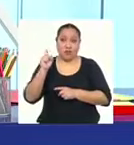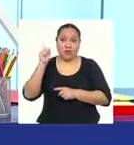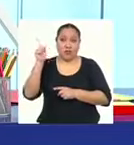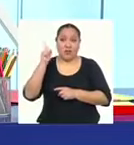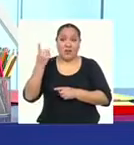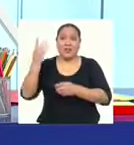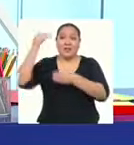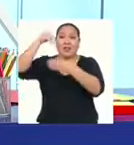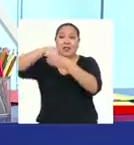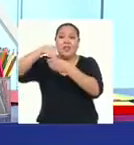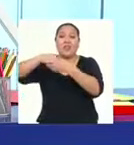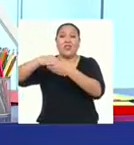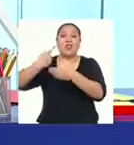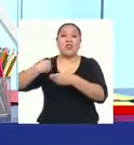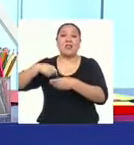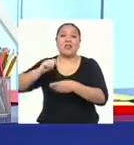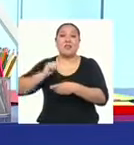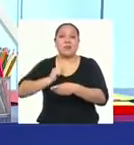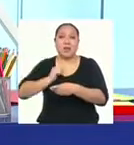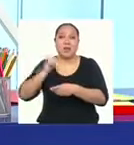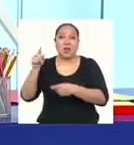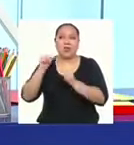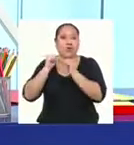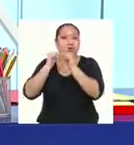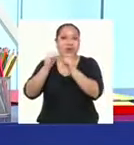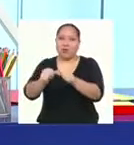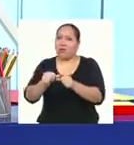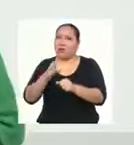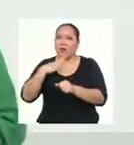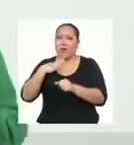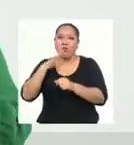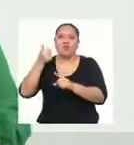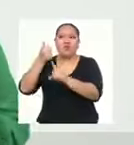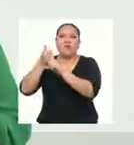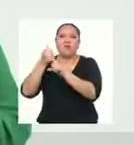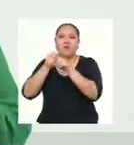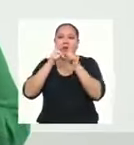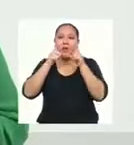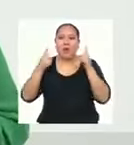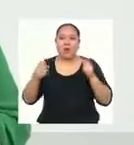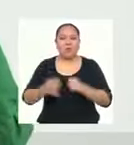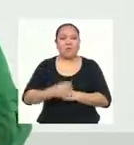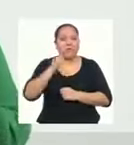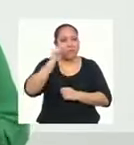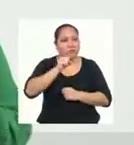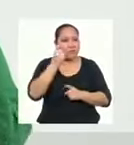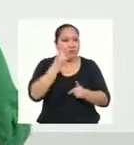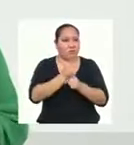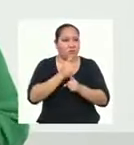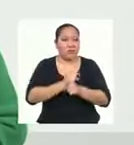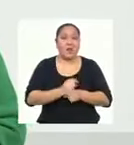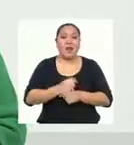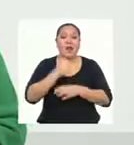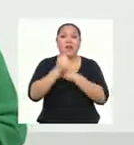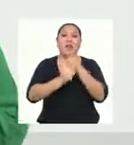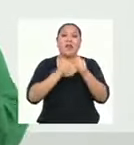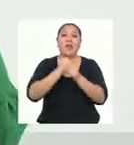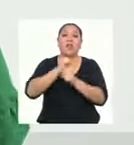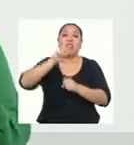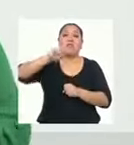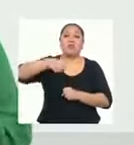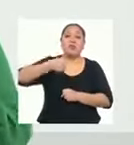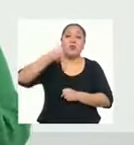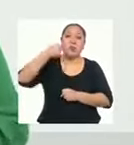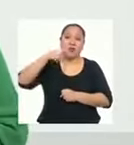hablan español, nunca abandonaron sus lenguas originarias. Es cierto. Por eso, desde el año 2011,